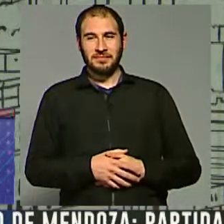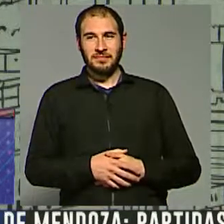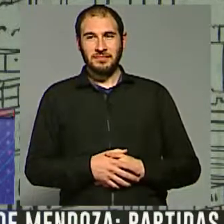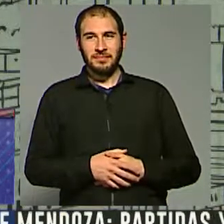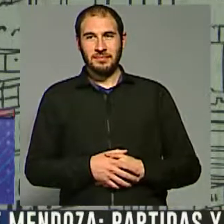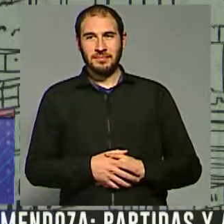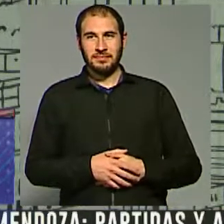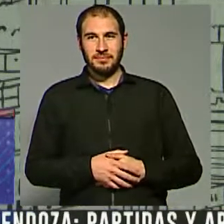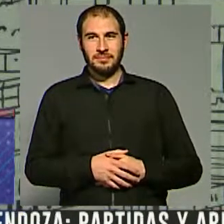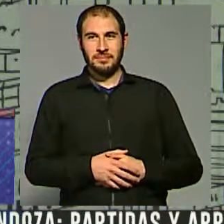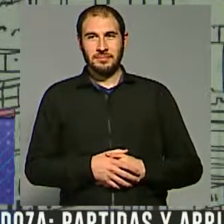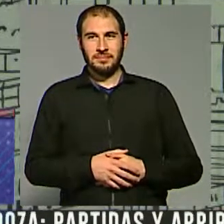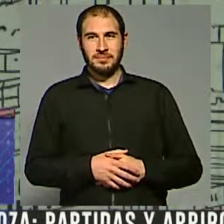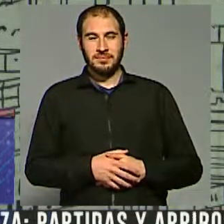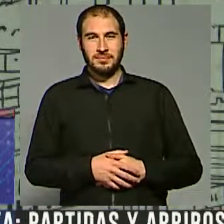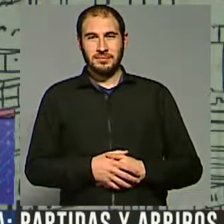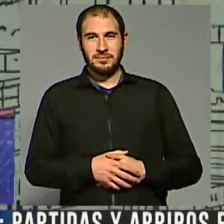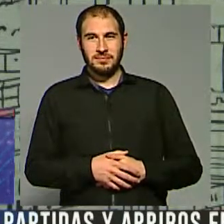Supercanal HD,